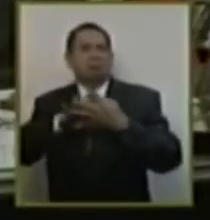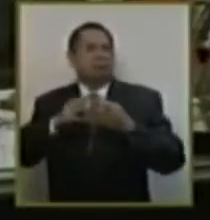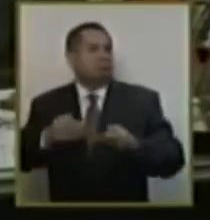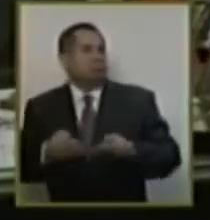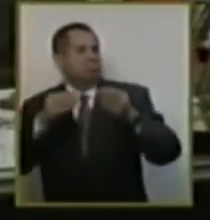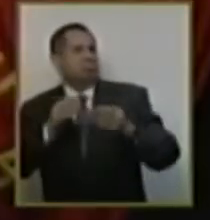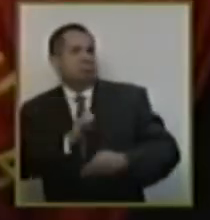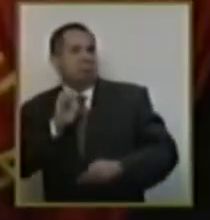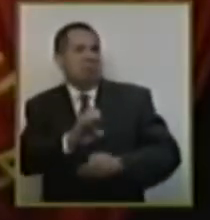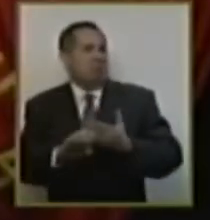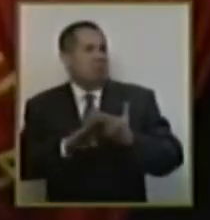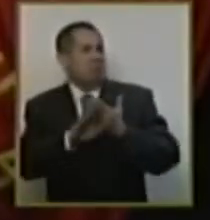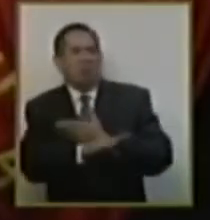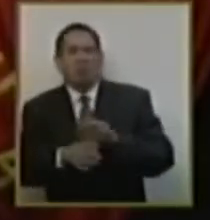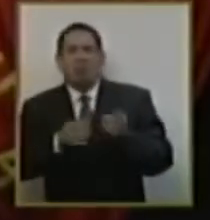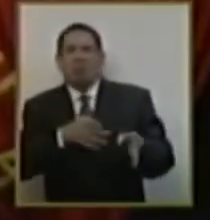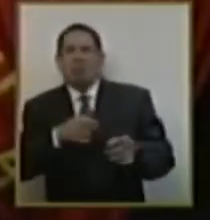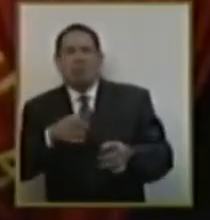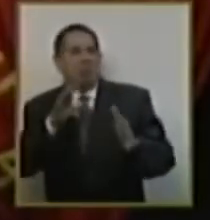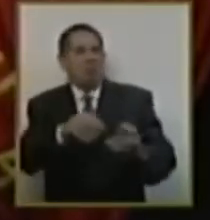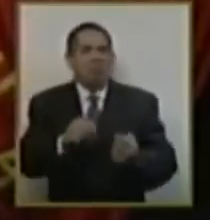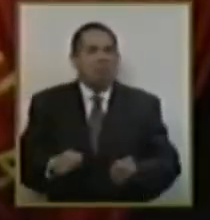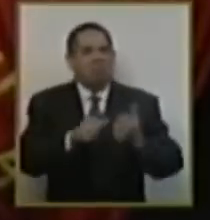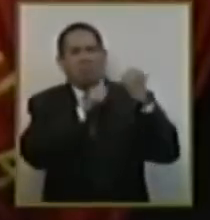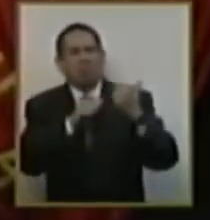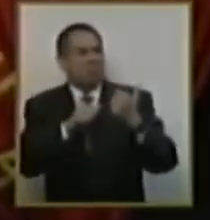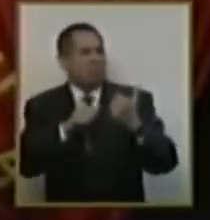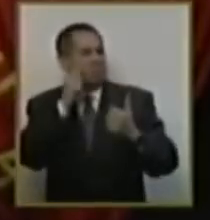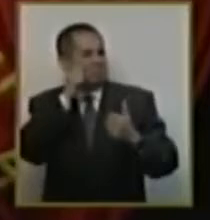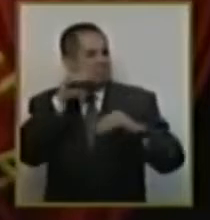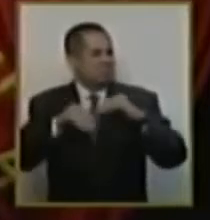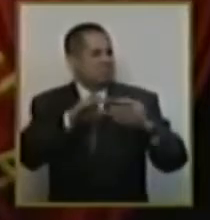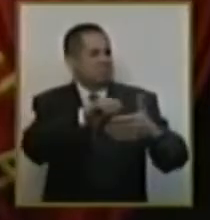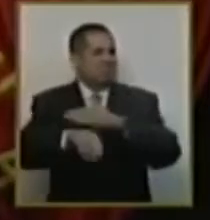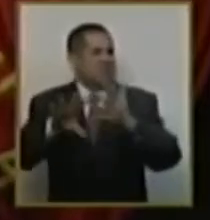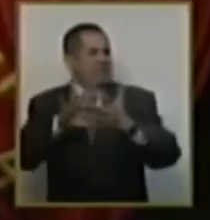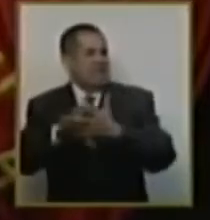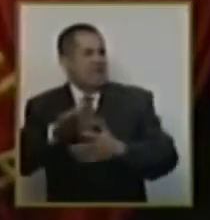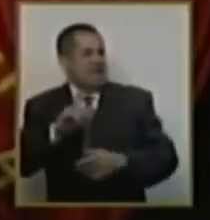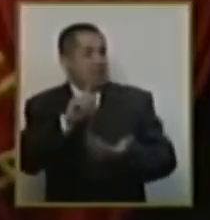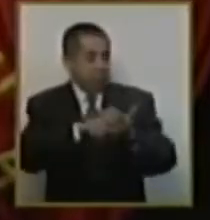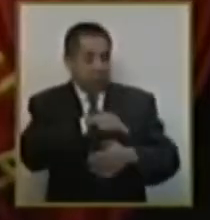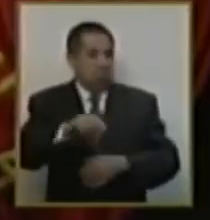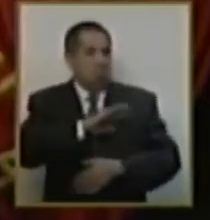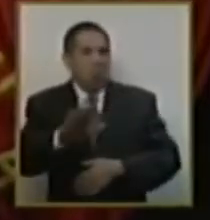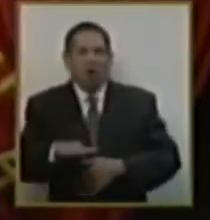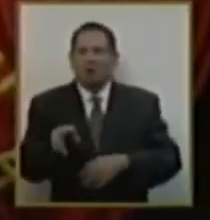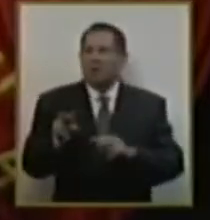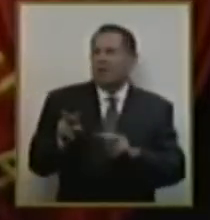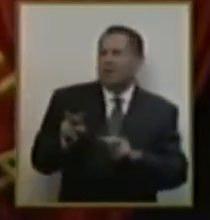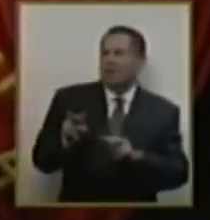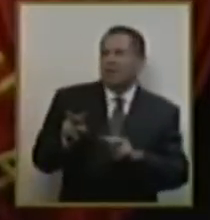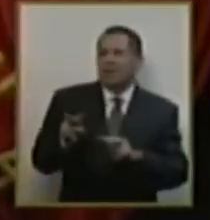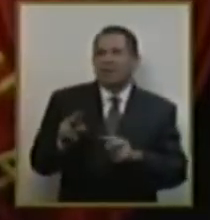desprecio, insultos, deportaciones, campos de concentración y muerte, hablamos de